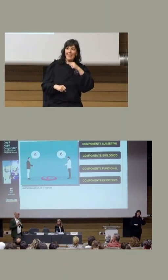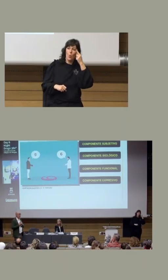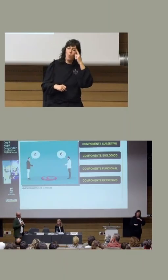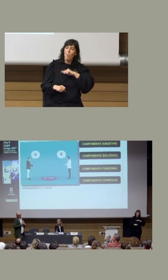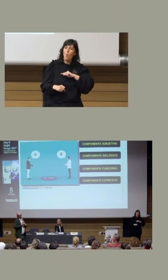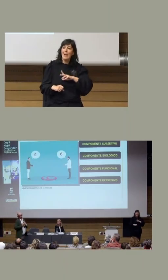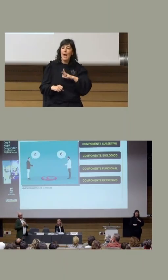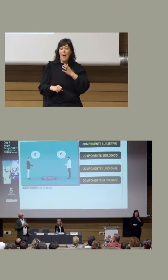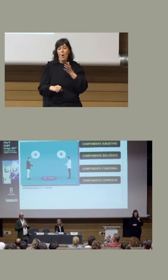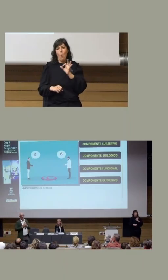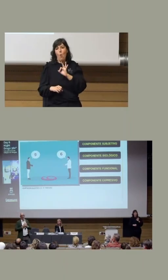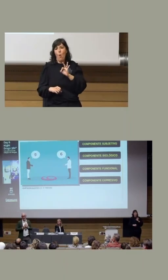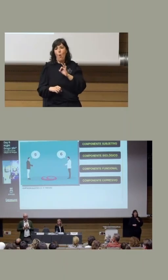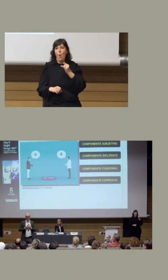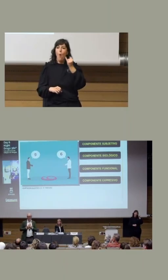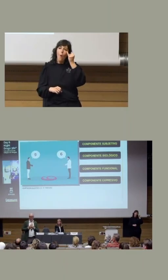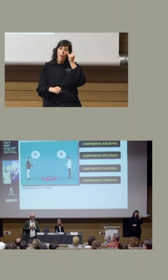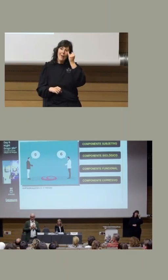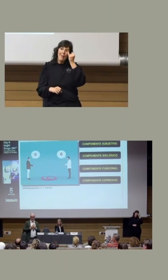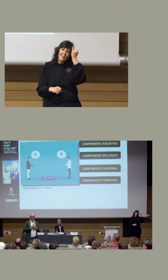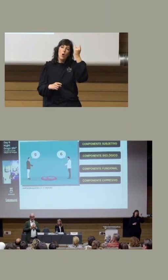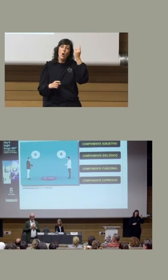a visiones ideológicas, políticas.